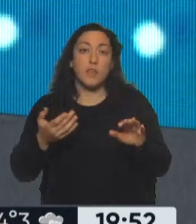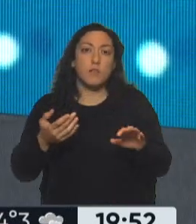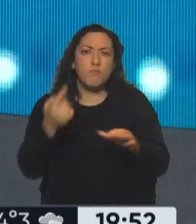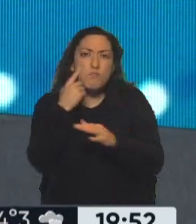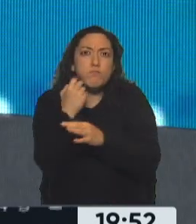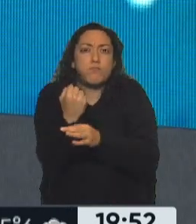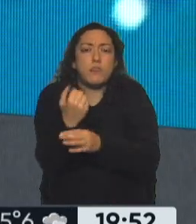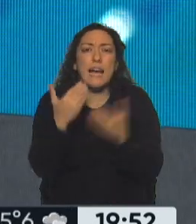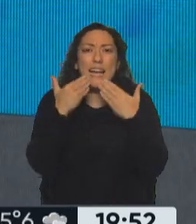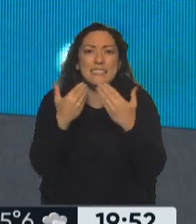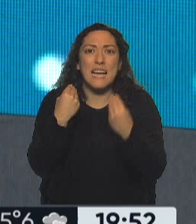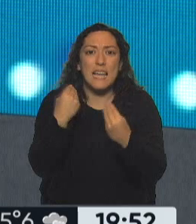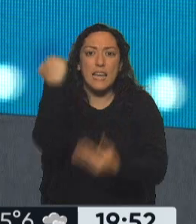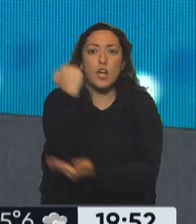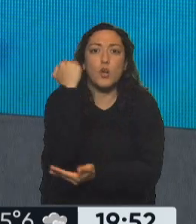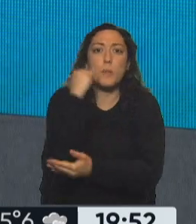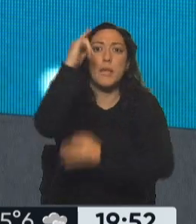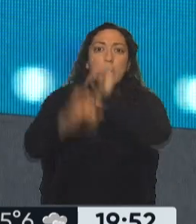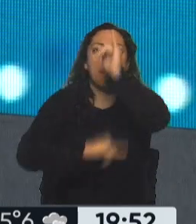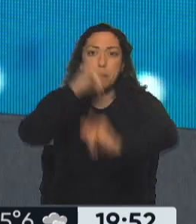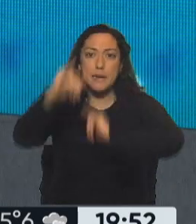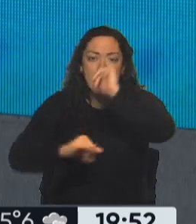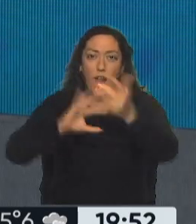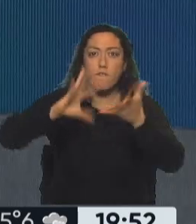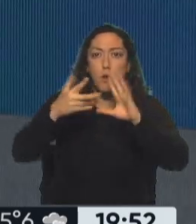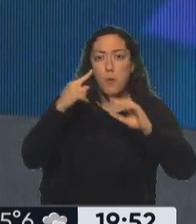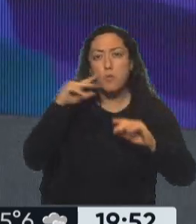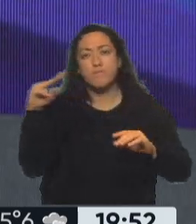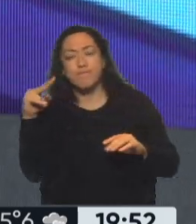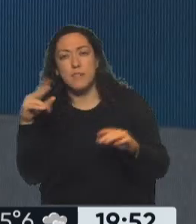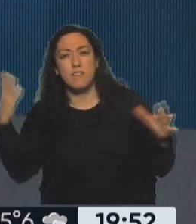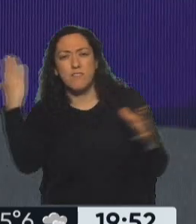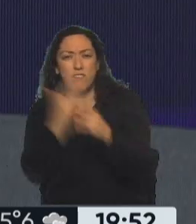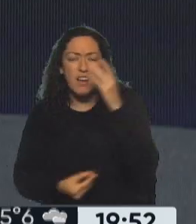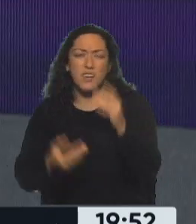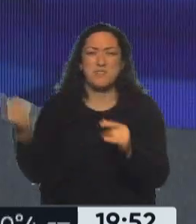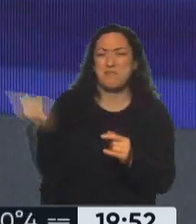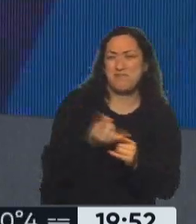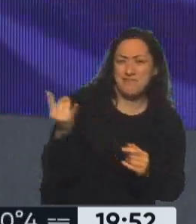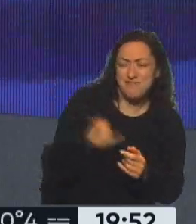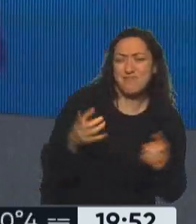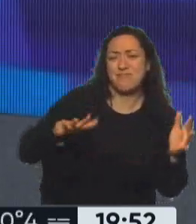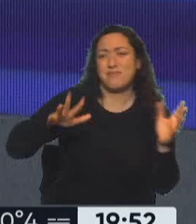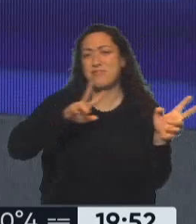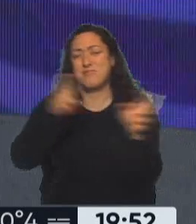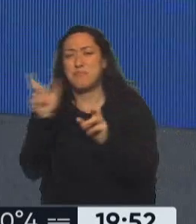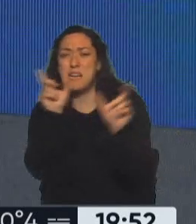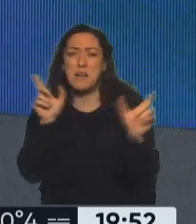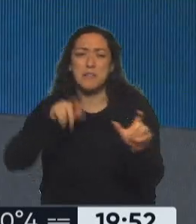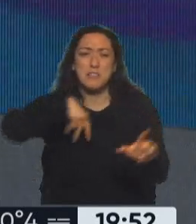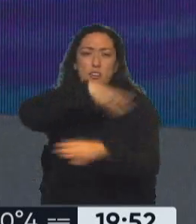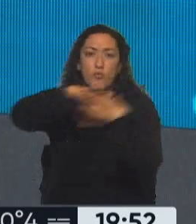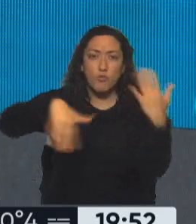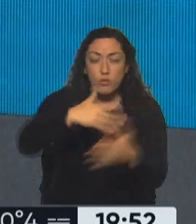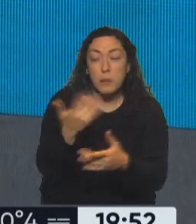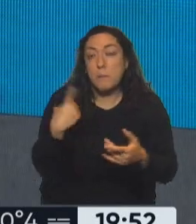de explicar economía desde un punto de vista muchas veces equivocado, falaz, mezclando conceptos, pero evidentemente